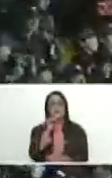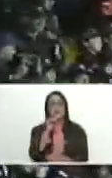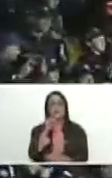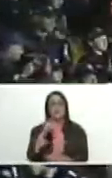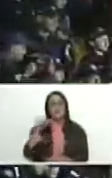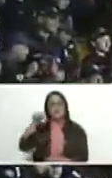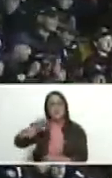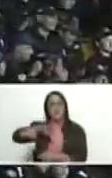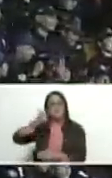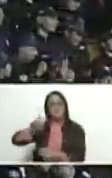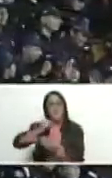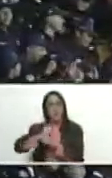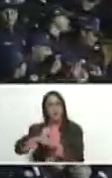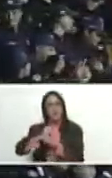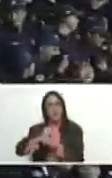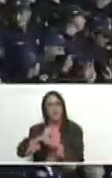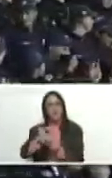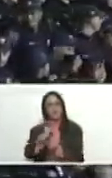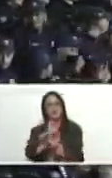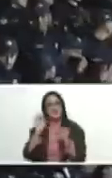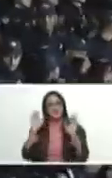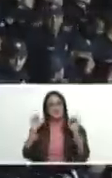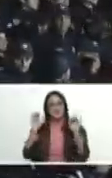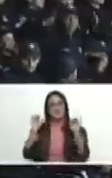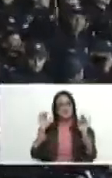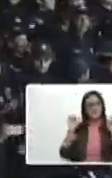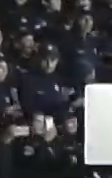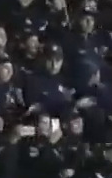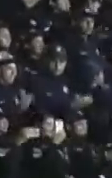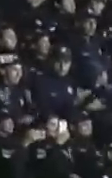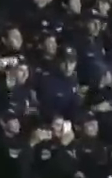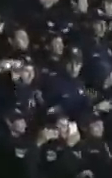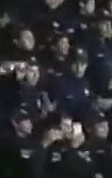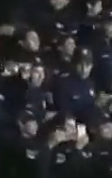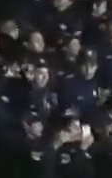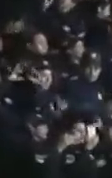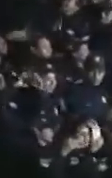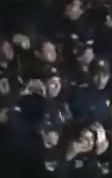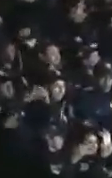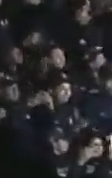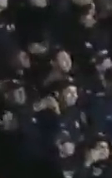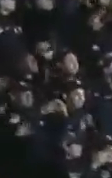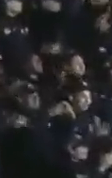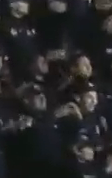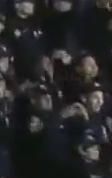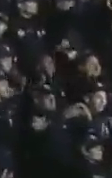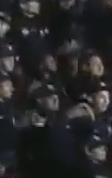Caracas, nosotros con ellos vamos a despedir esta transmisión.